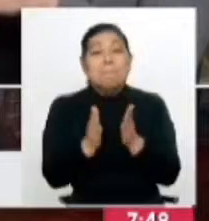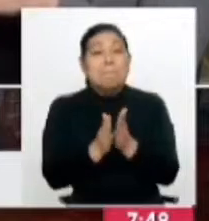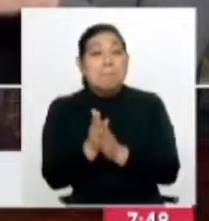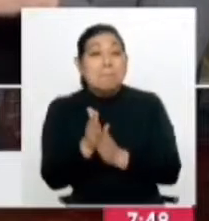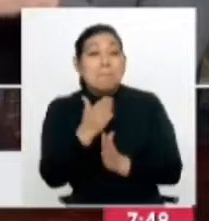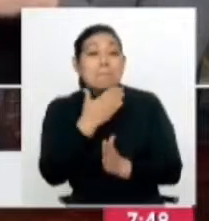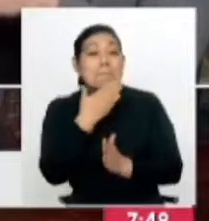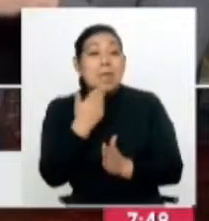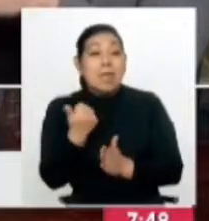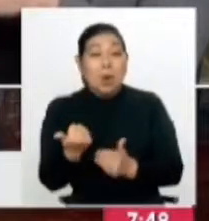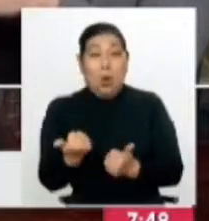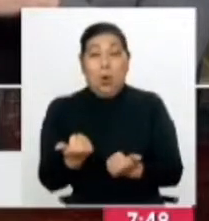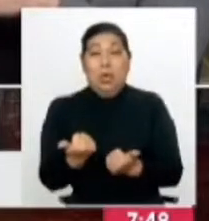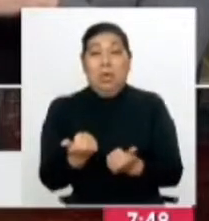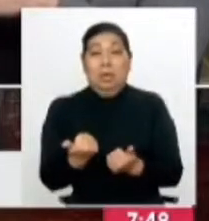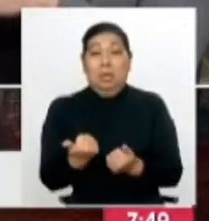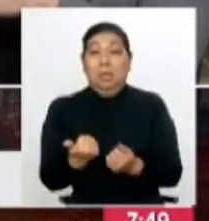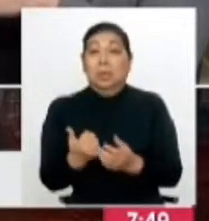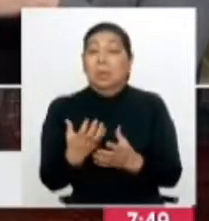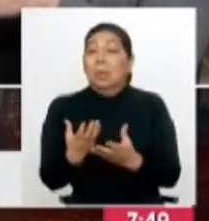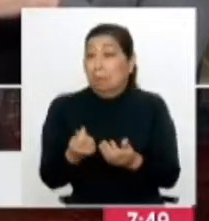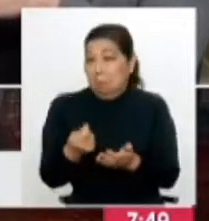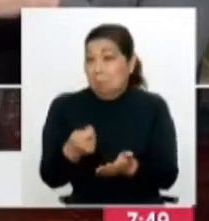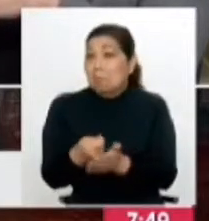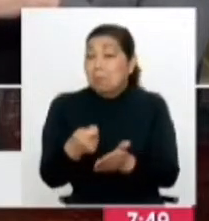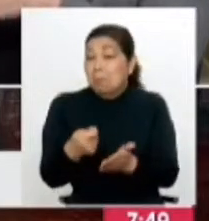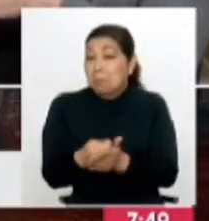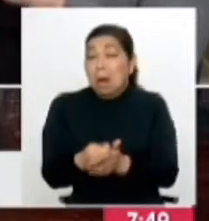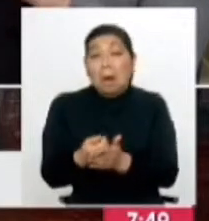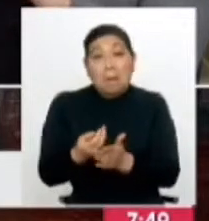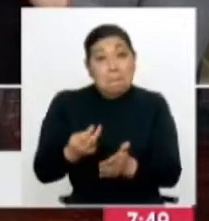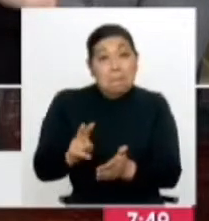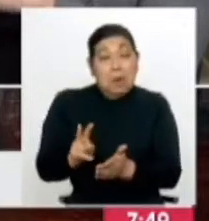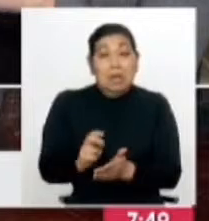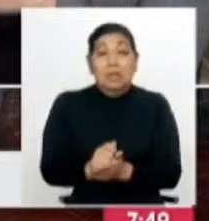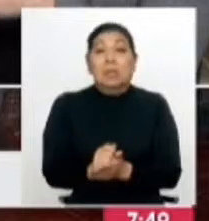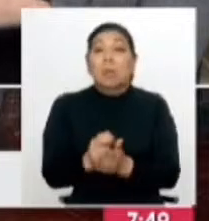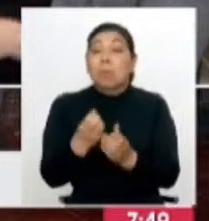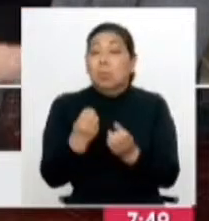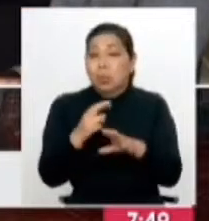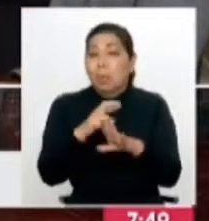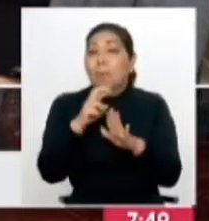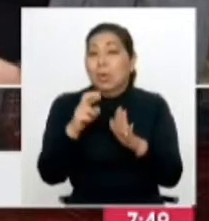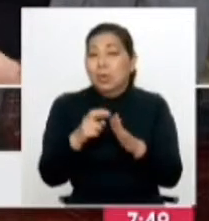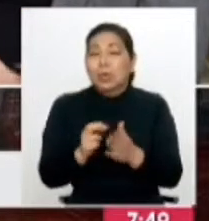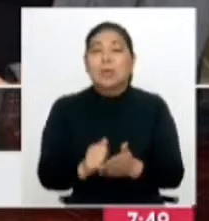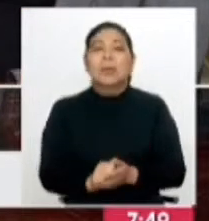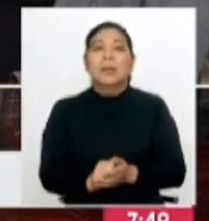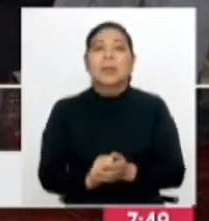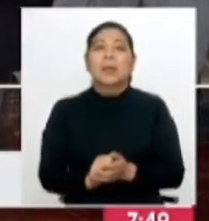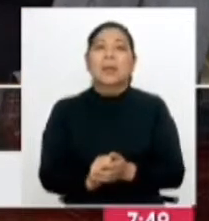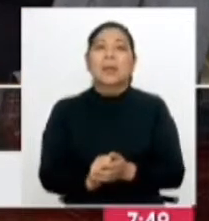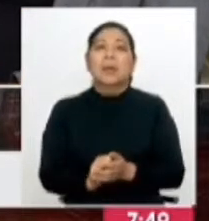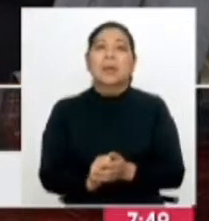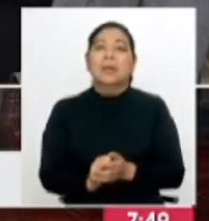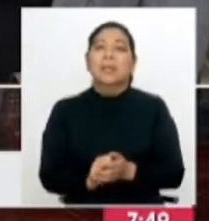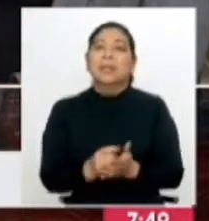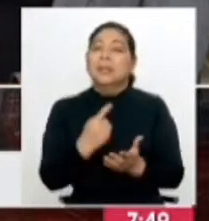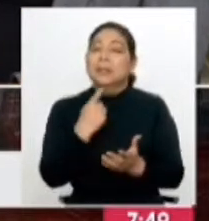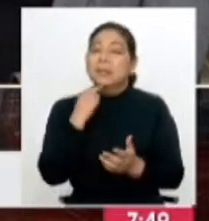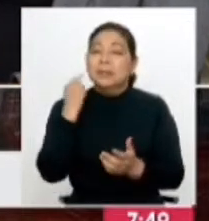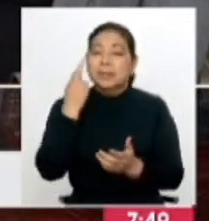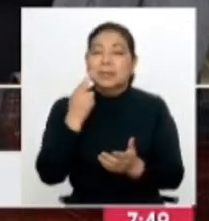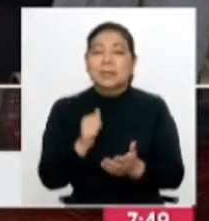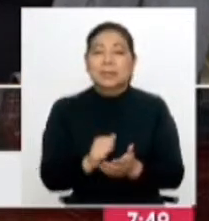auspiciosos, muy buenos, con una salud financiera tremenda y con muchos proyectos por delante, ¿no? Yo justamente quería terminar con